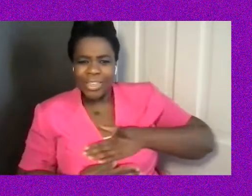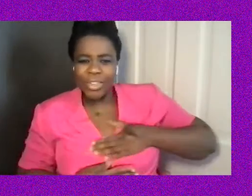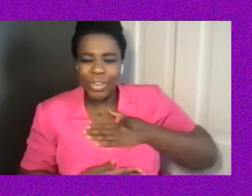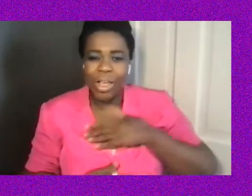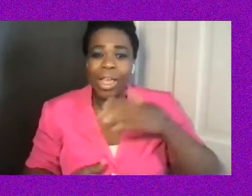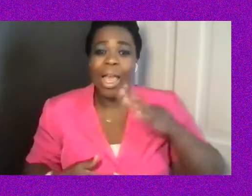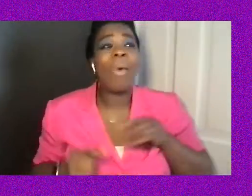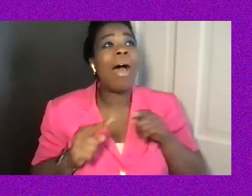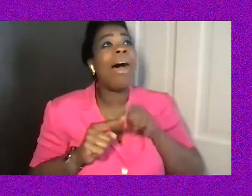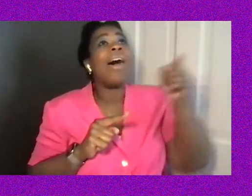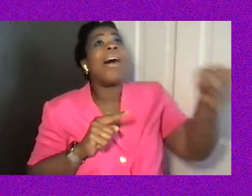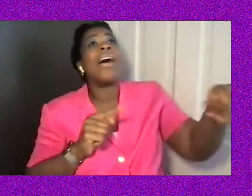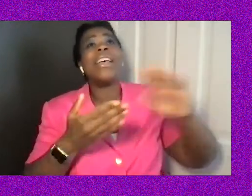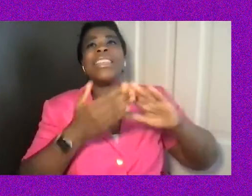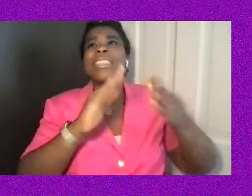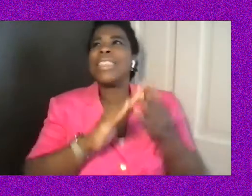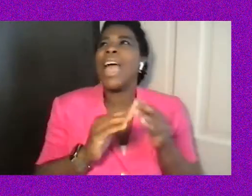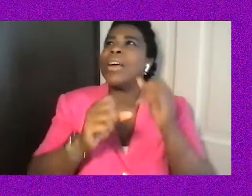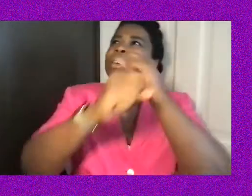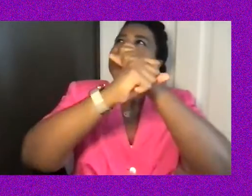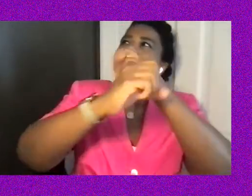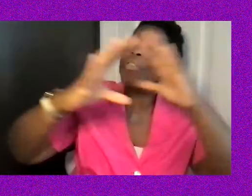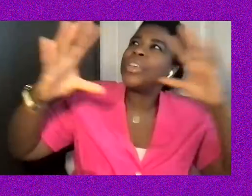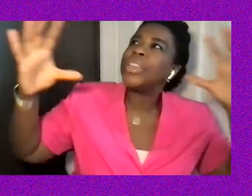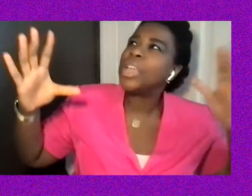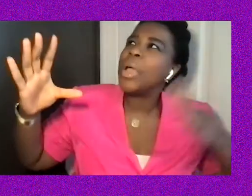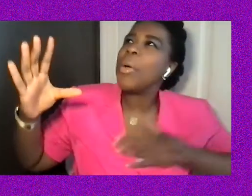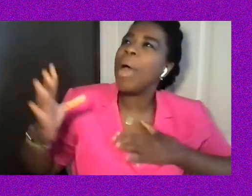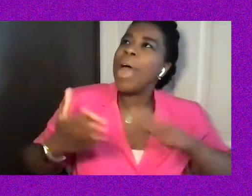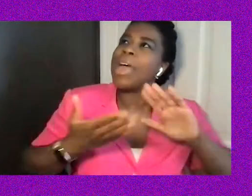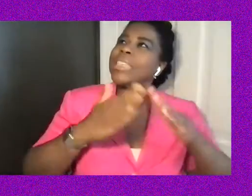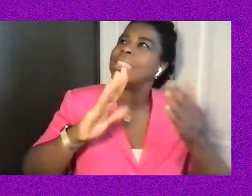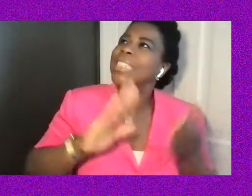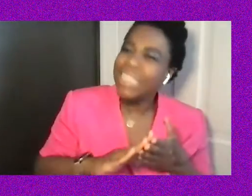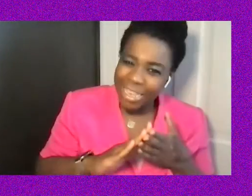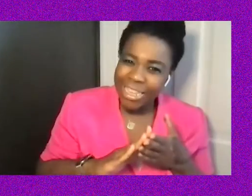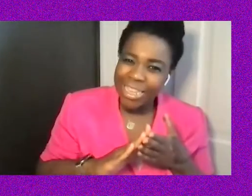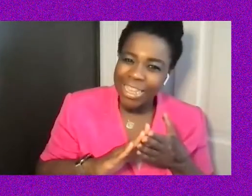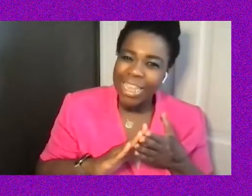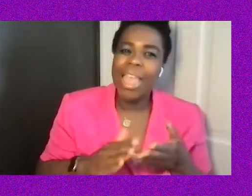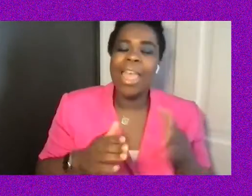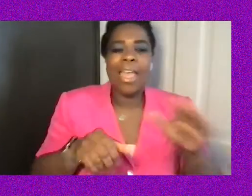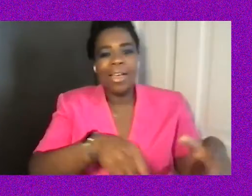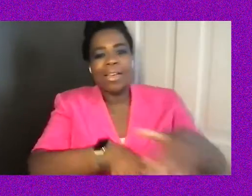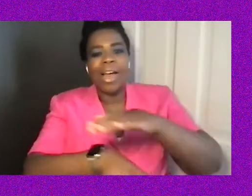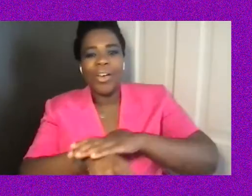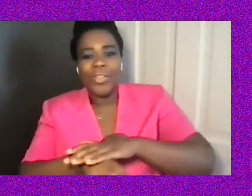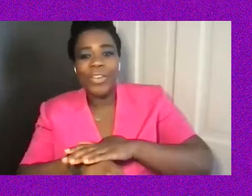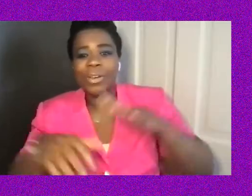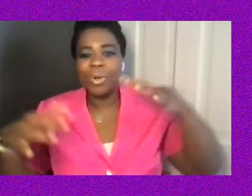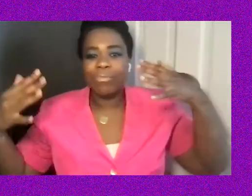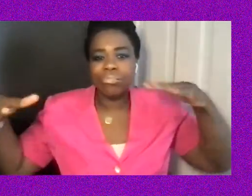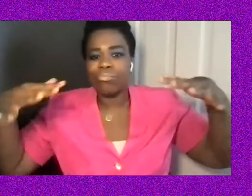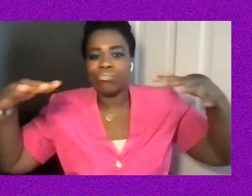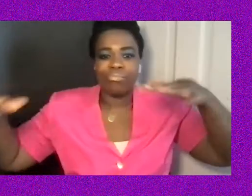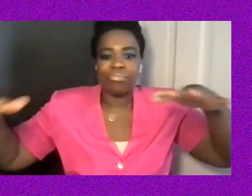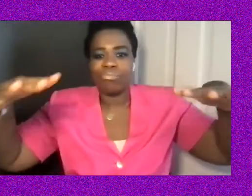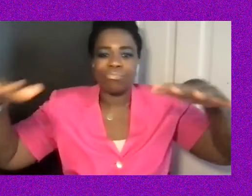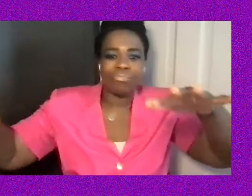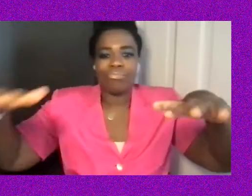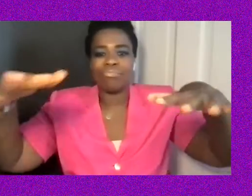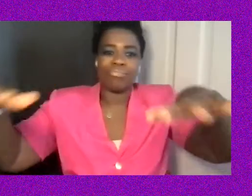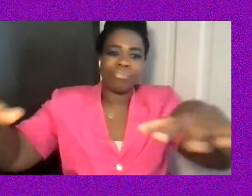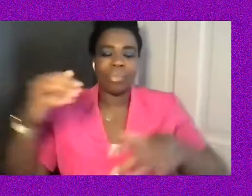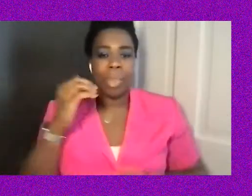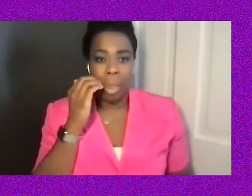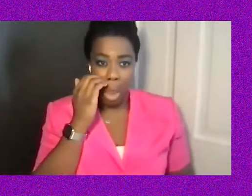la calle está aquí con su visión y yo al otro lado de la ciudad, en mi ciudad,